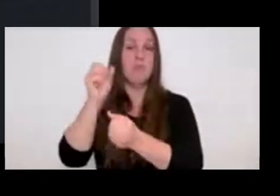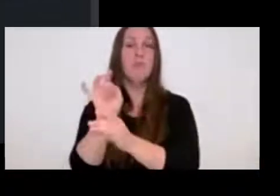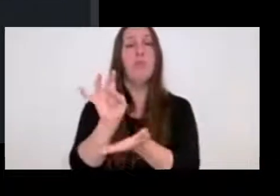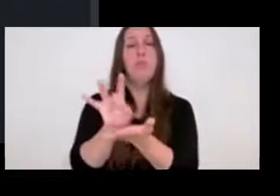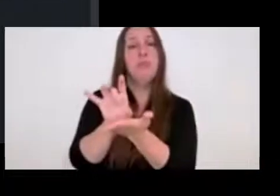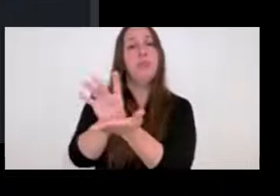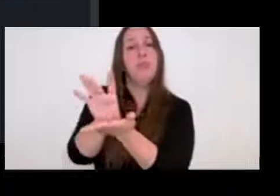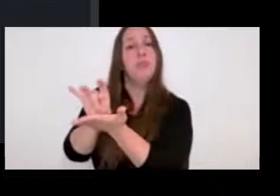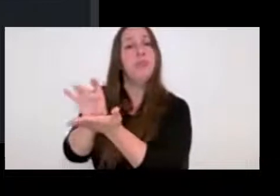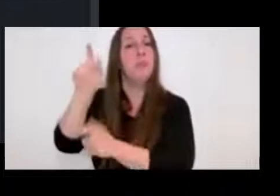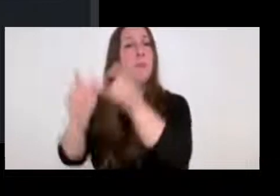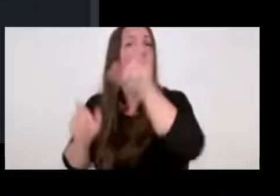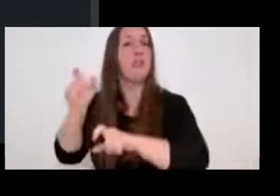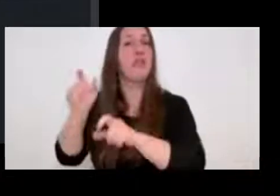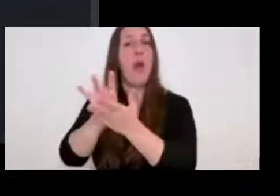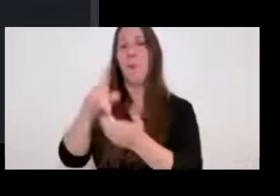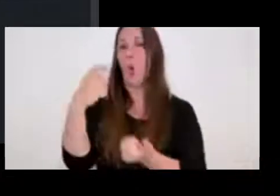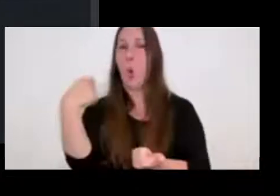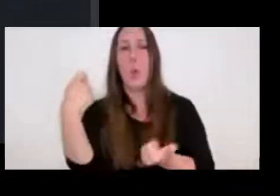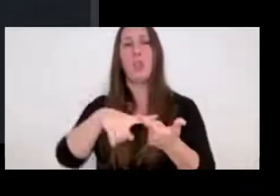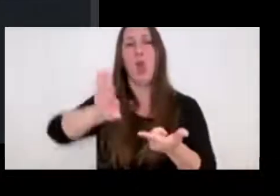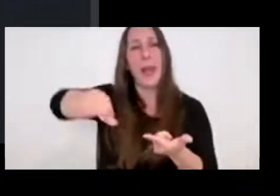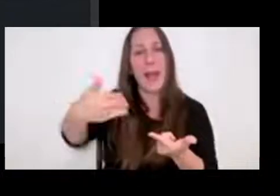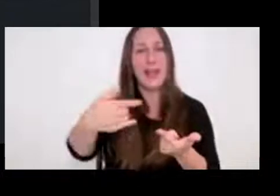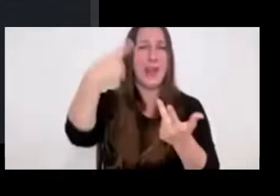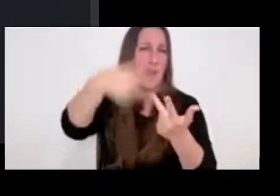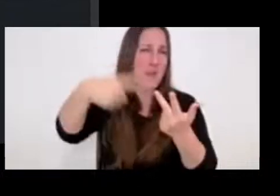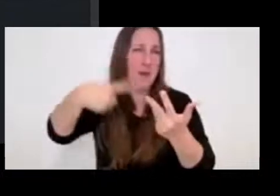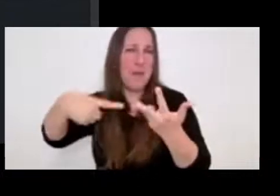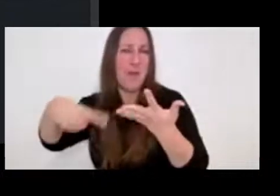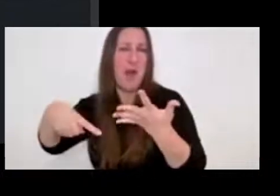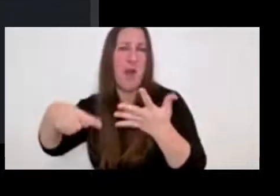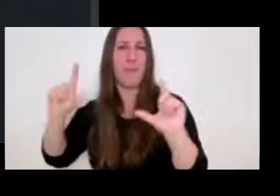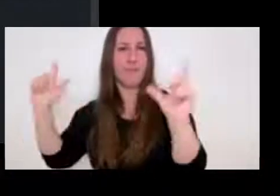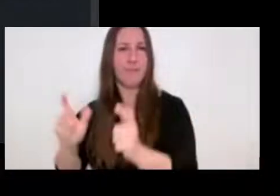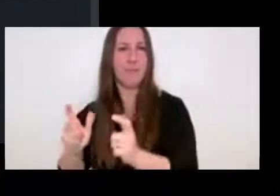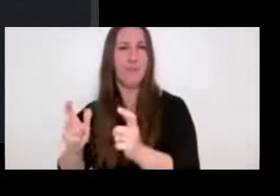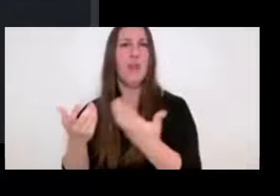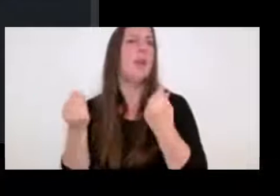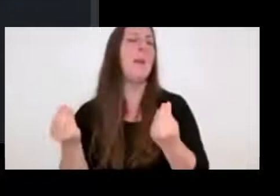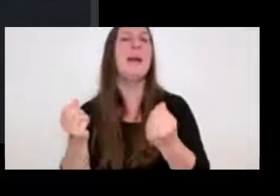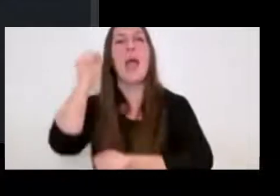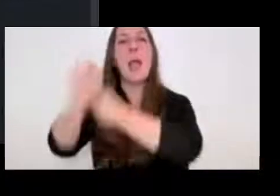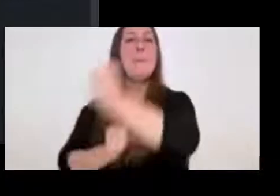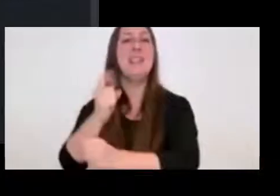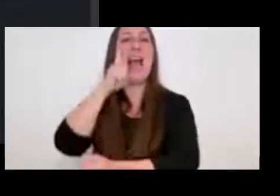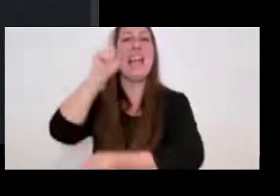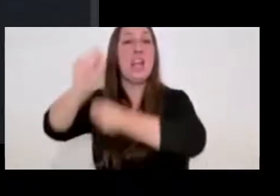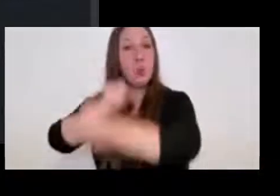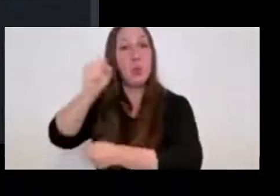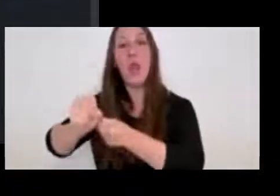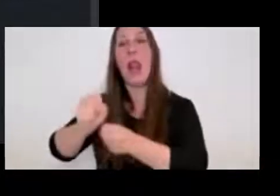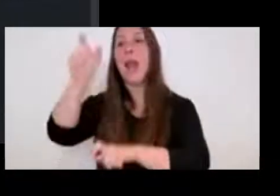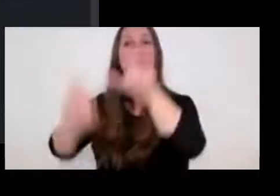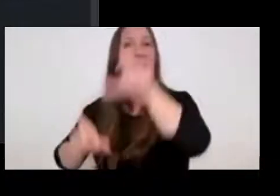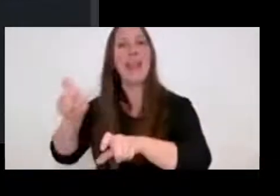para acelerar jubilaciones, retiros, etcétera, etcétera. Y una empresa industrial lo que va a empezar a hacer es desprenderse de personal, digamos, que no tenga